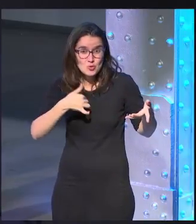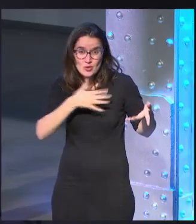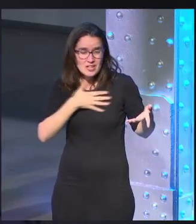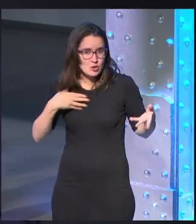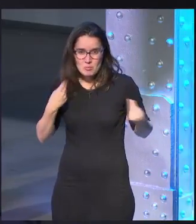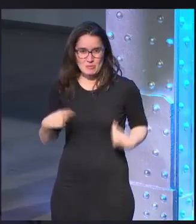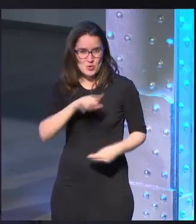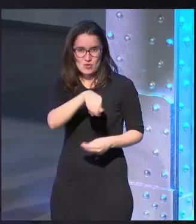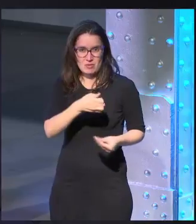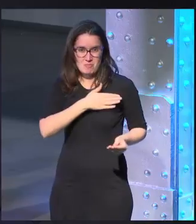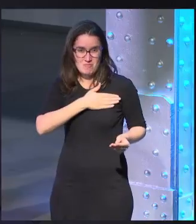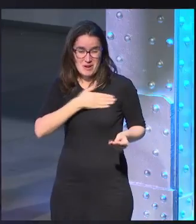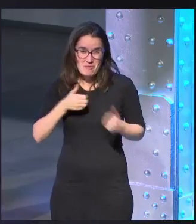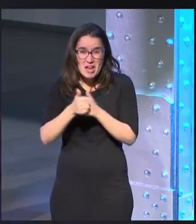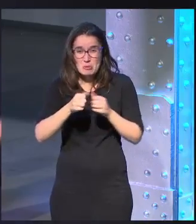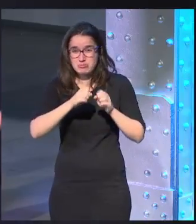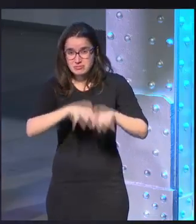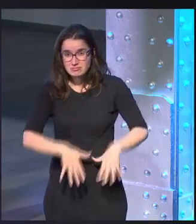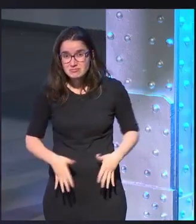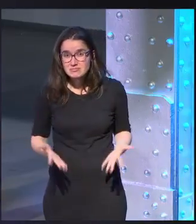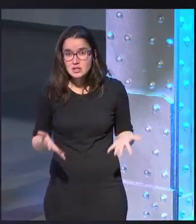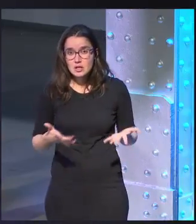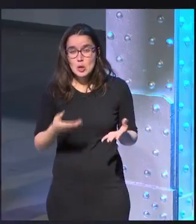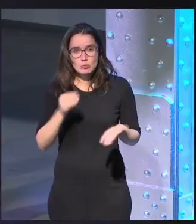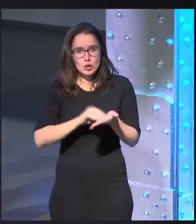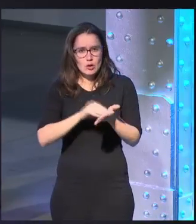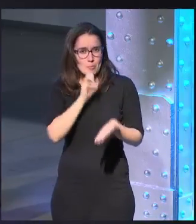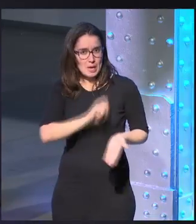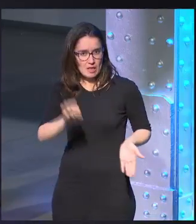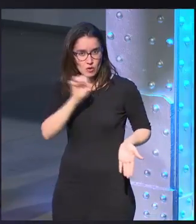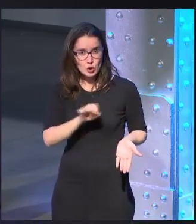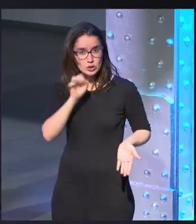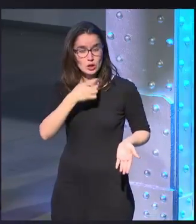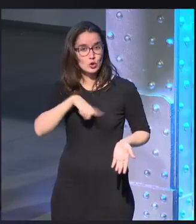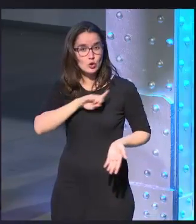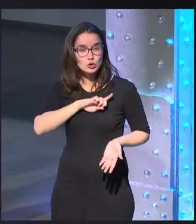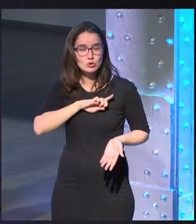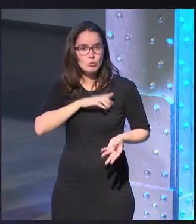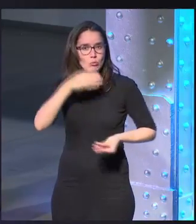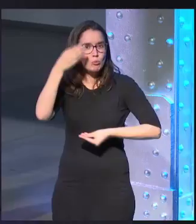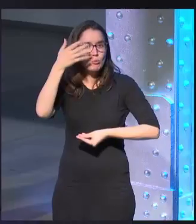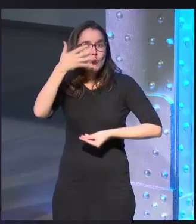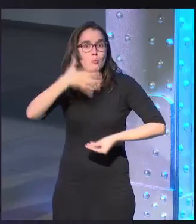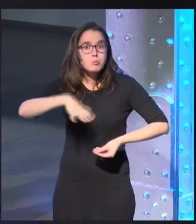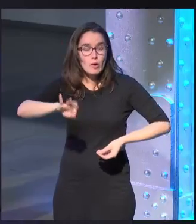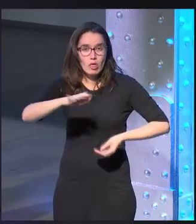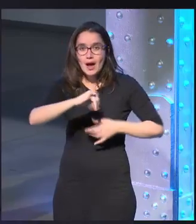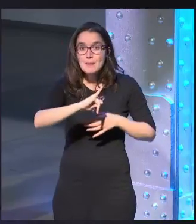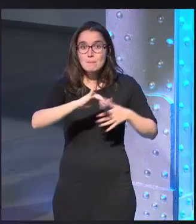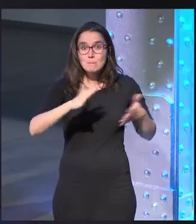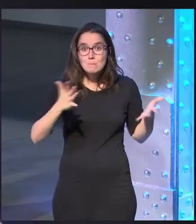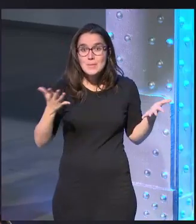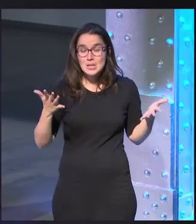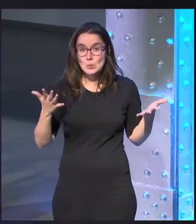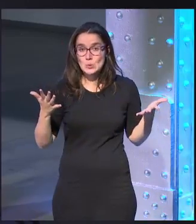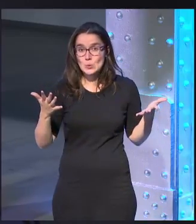ellos quieren. Y luego tienen cosas absolutamente maravillosas que nosotros probablemente teníamos, pero no nos